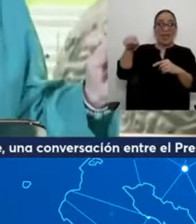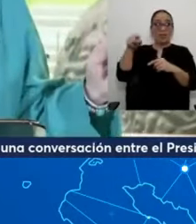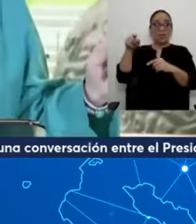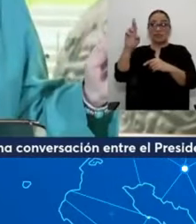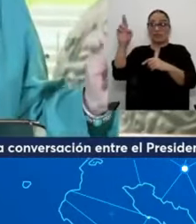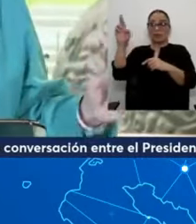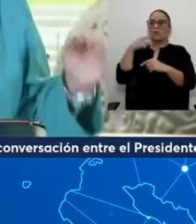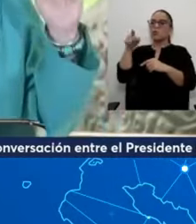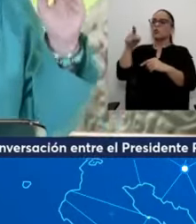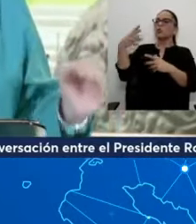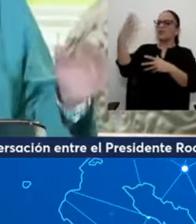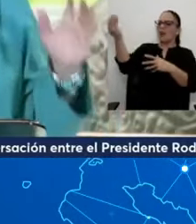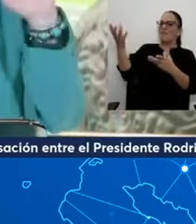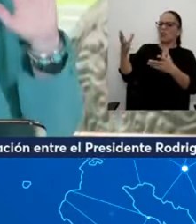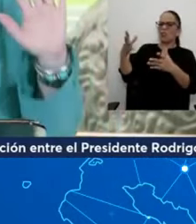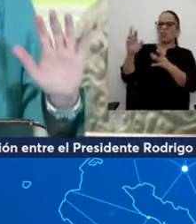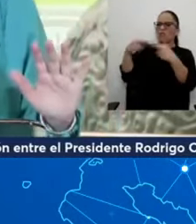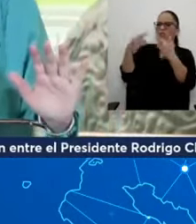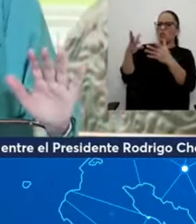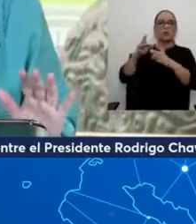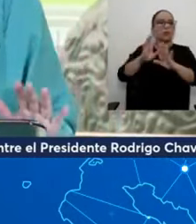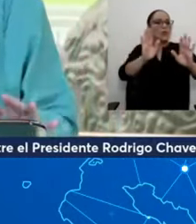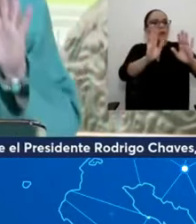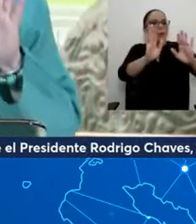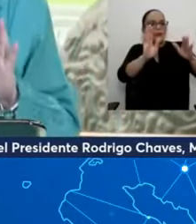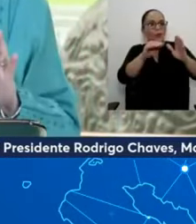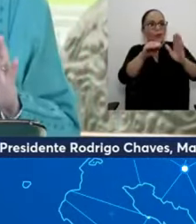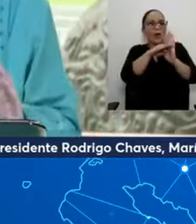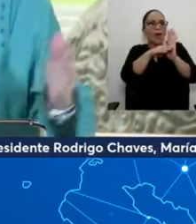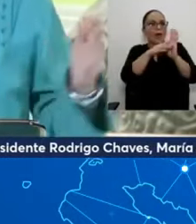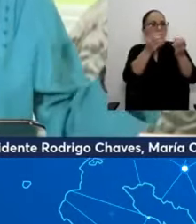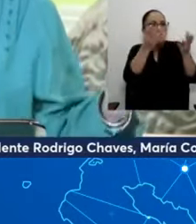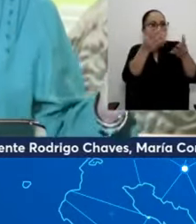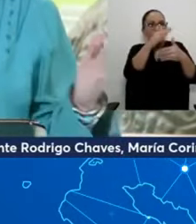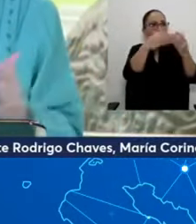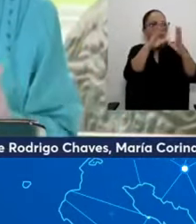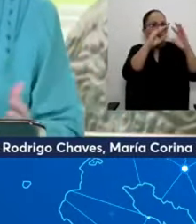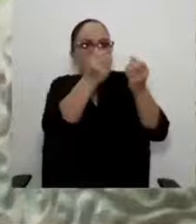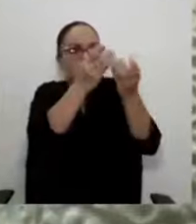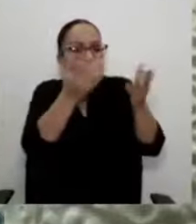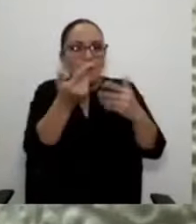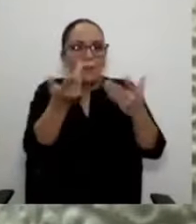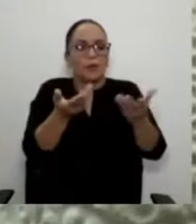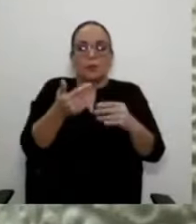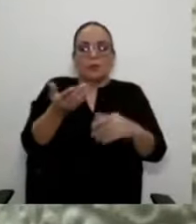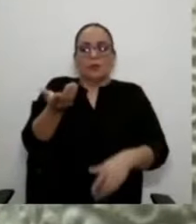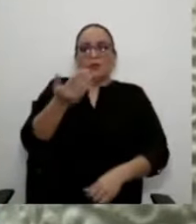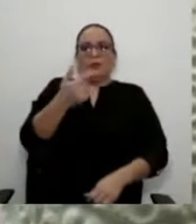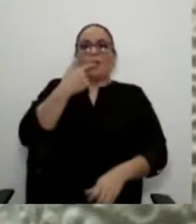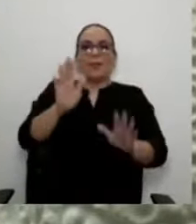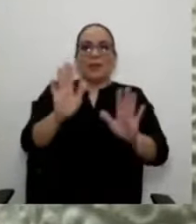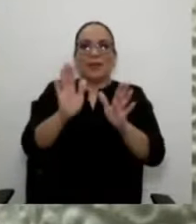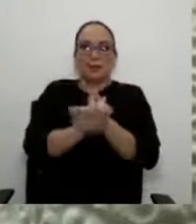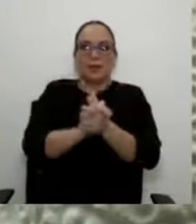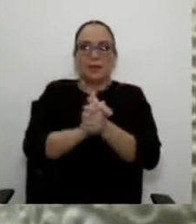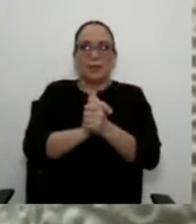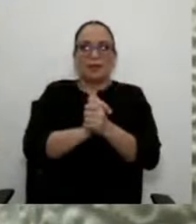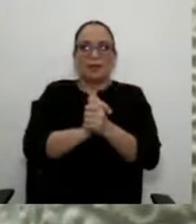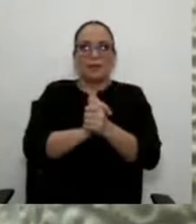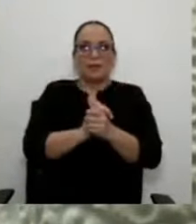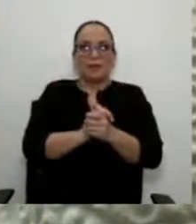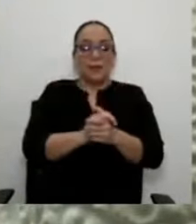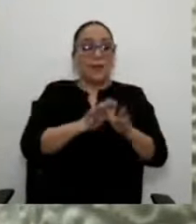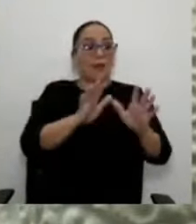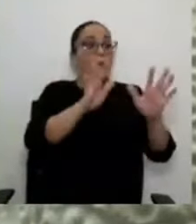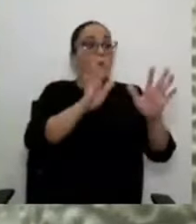está la grabación, es pública y la agenda también. ¿Qué pasa? Que ese día yo les dije, señores, ya CONARE no es una opción